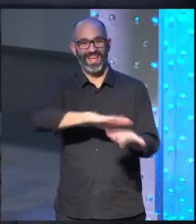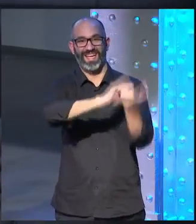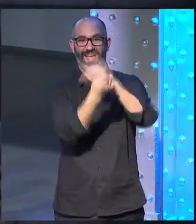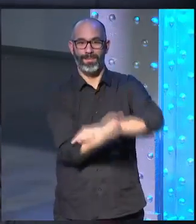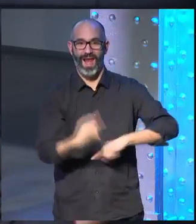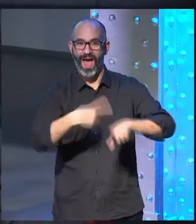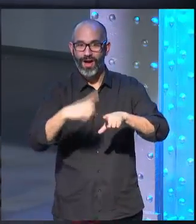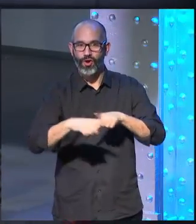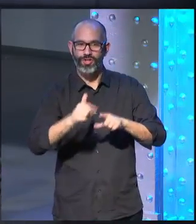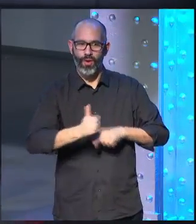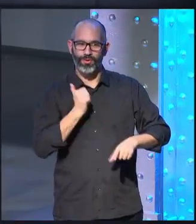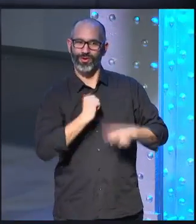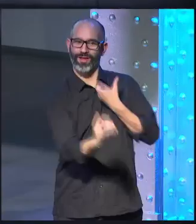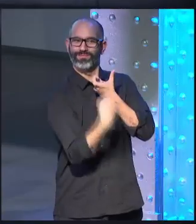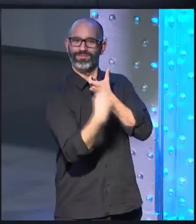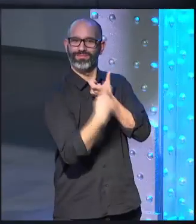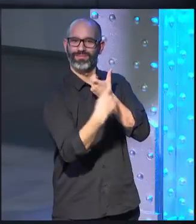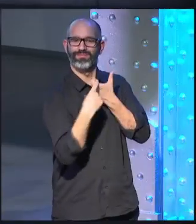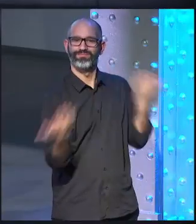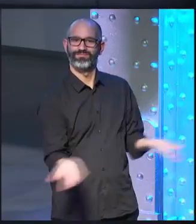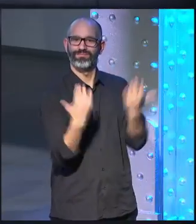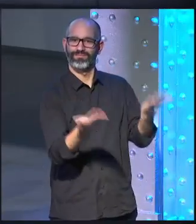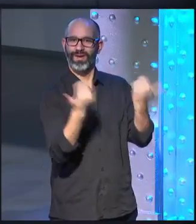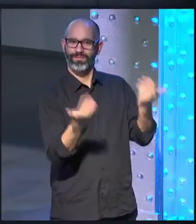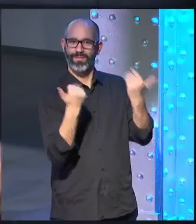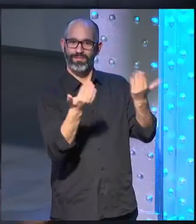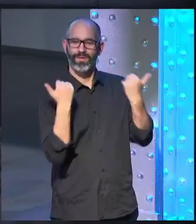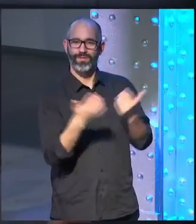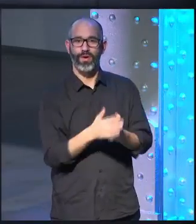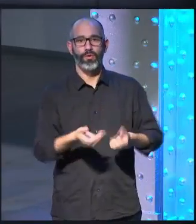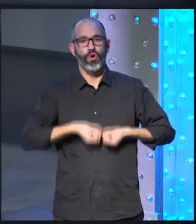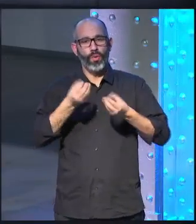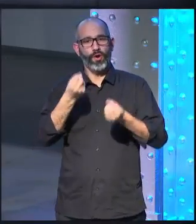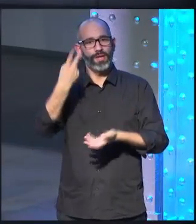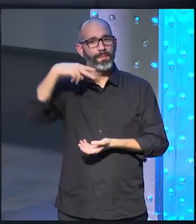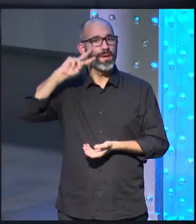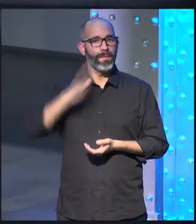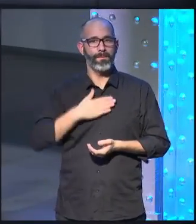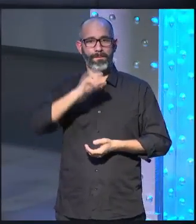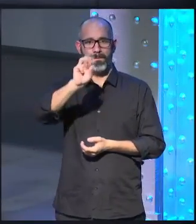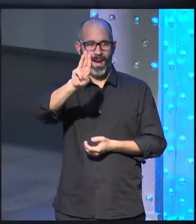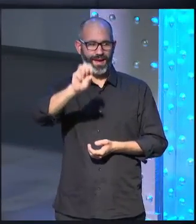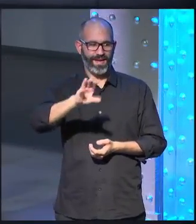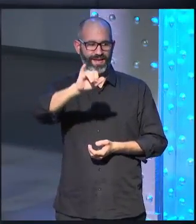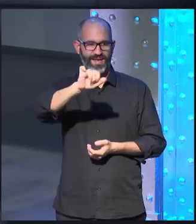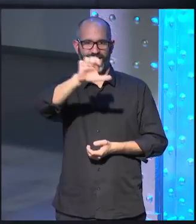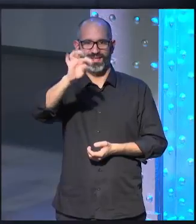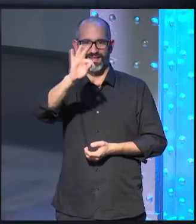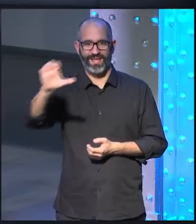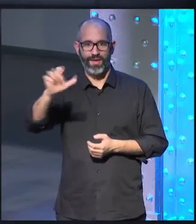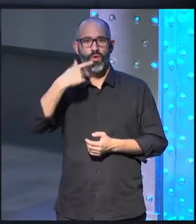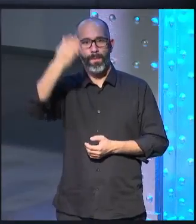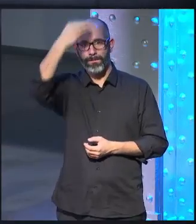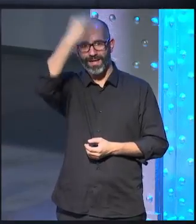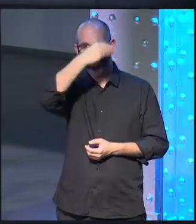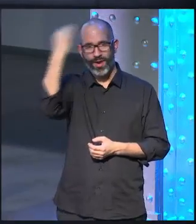ganas de, ¿no? Un poco decía cómo se acercó él a Payete. Pues os voy a contar mi anécdota también con Payete. En un patronato de la